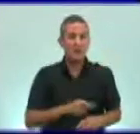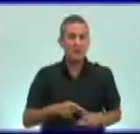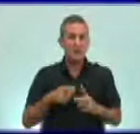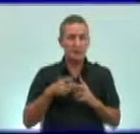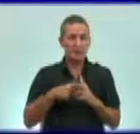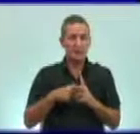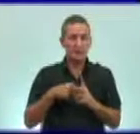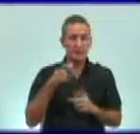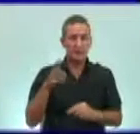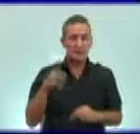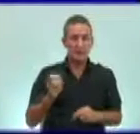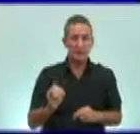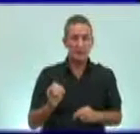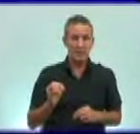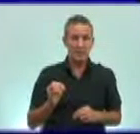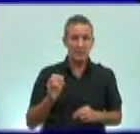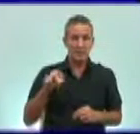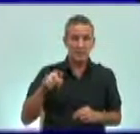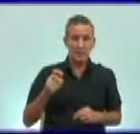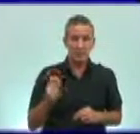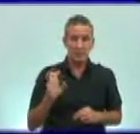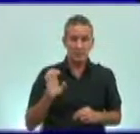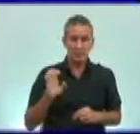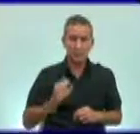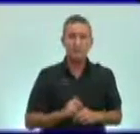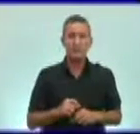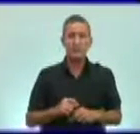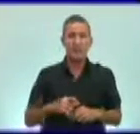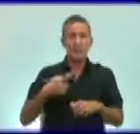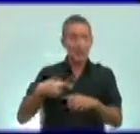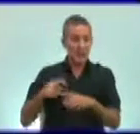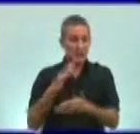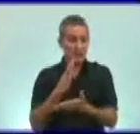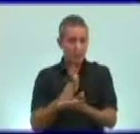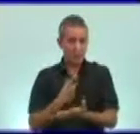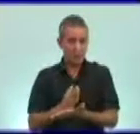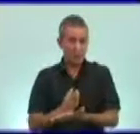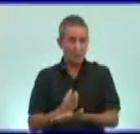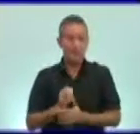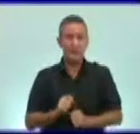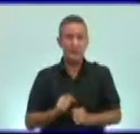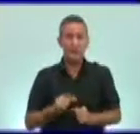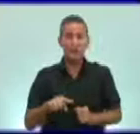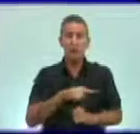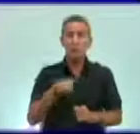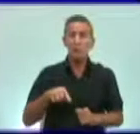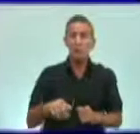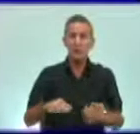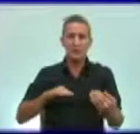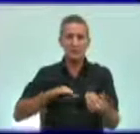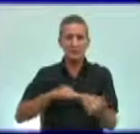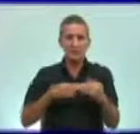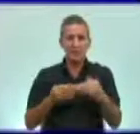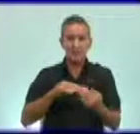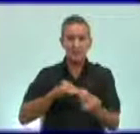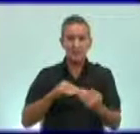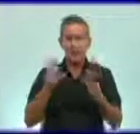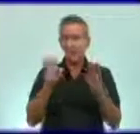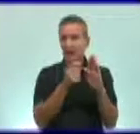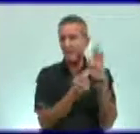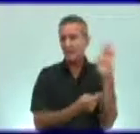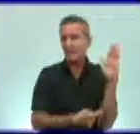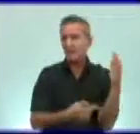en la siguiente clase, como ustedes pueden observar, ustedes van a debatir sobre elementos que tienen que ver con la concepción